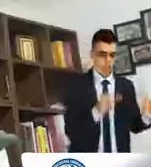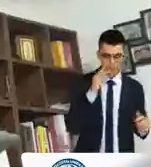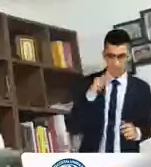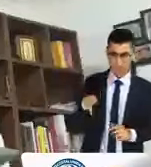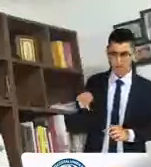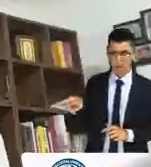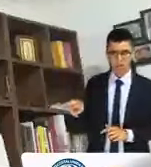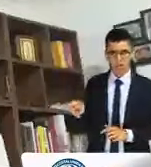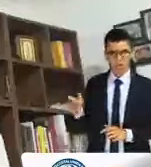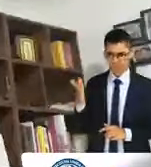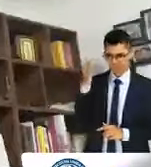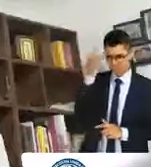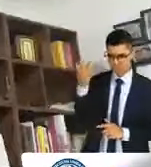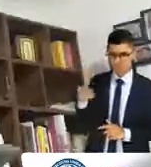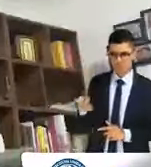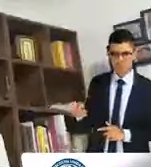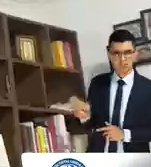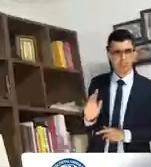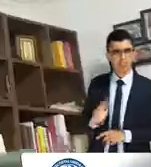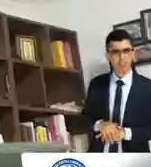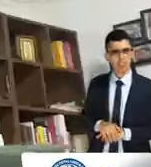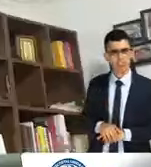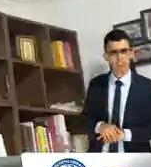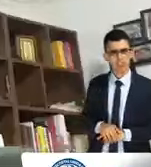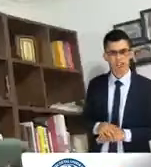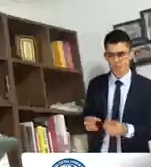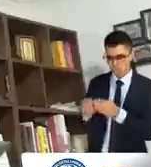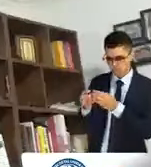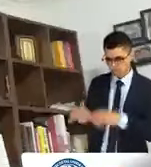qué sea este desperdicio?